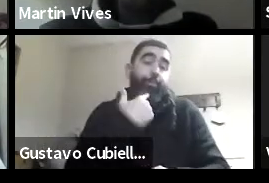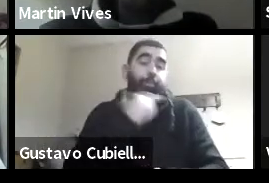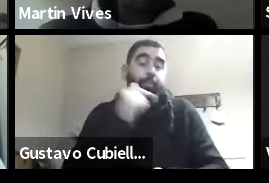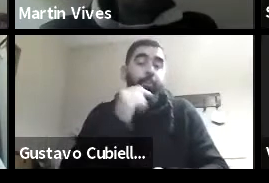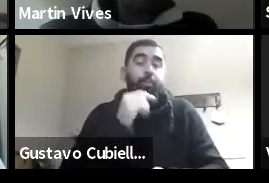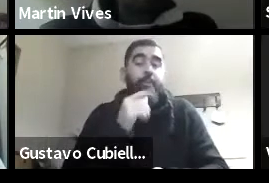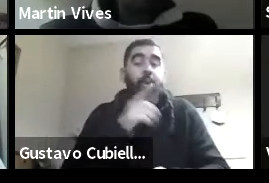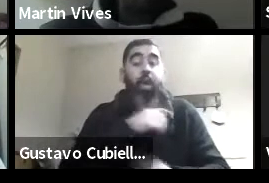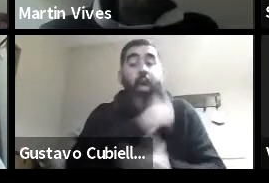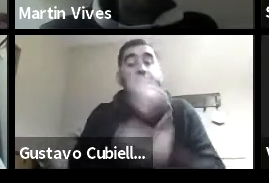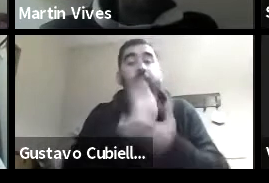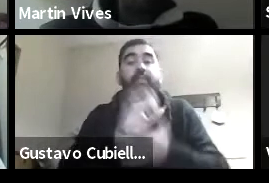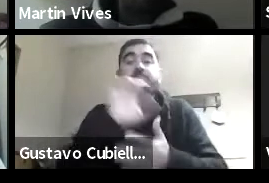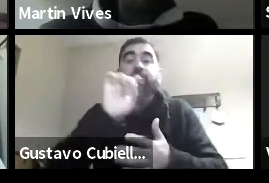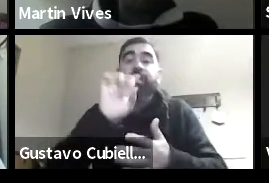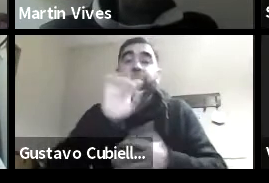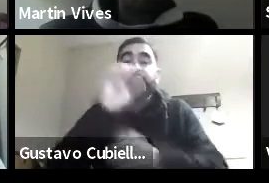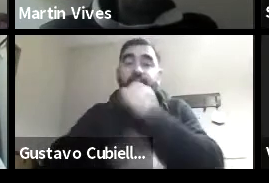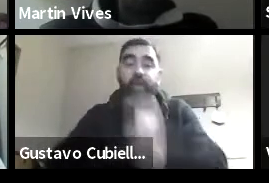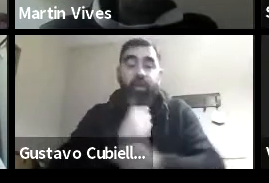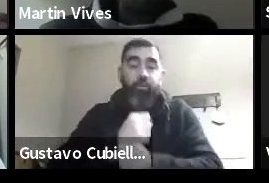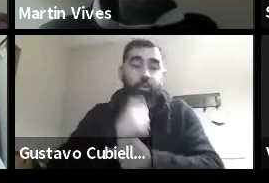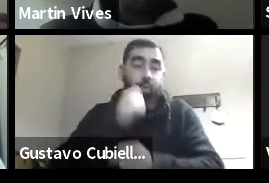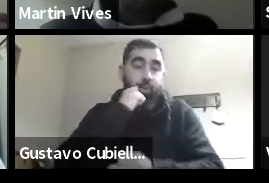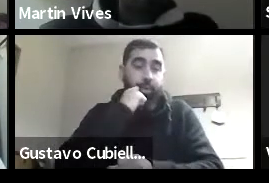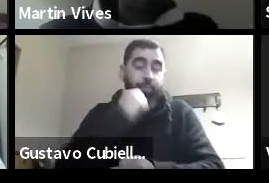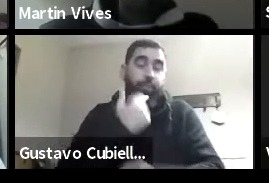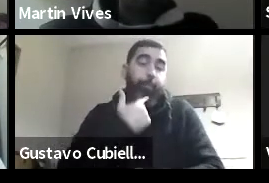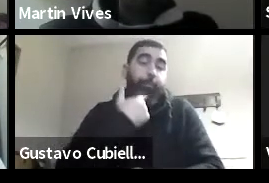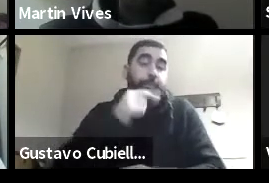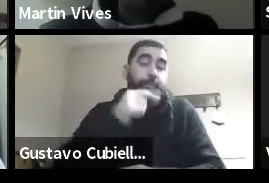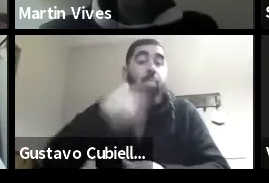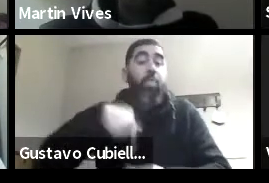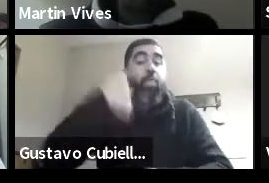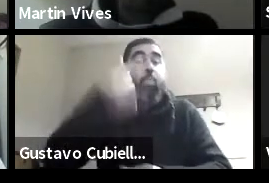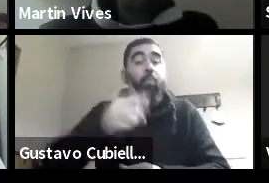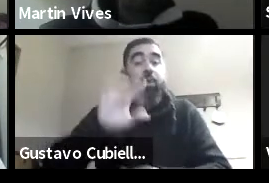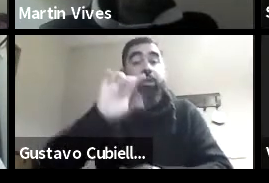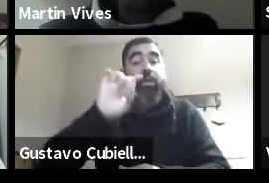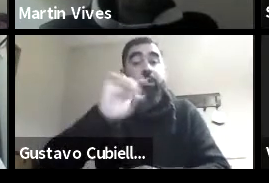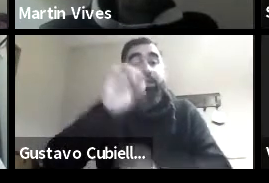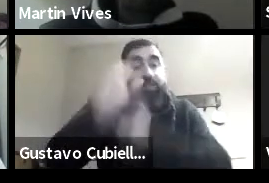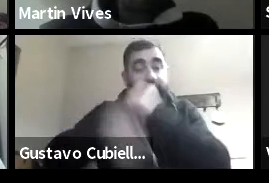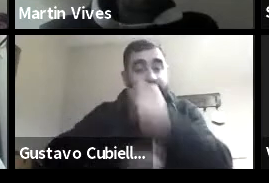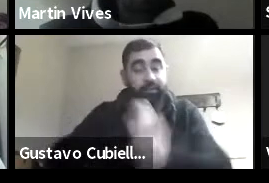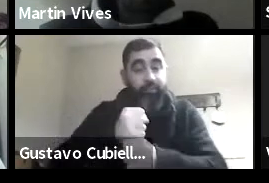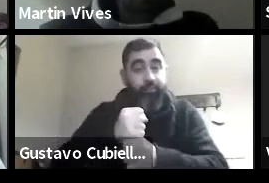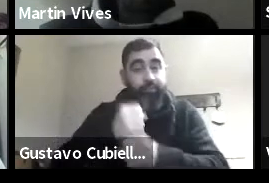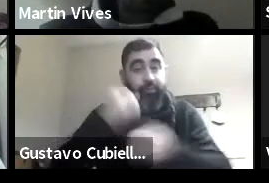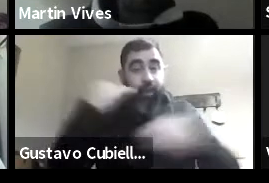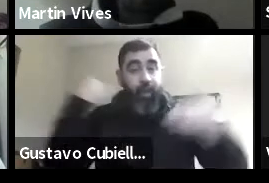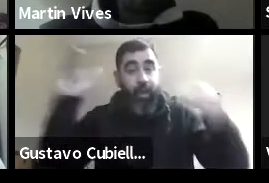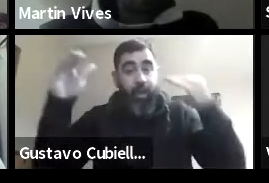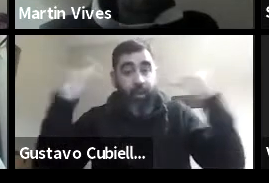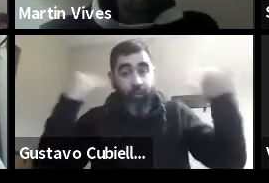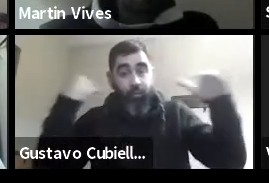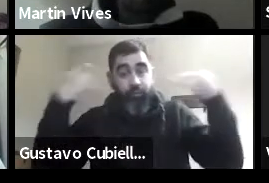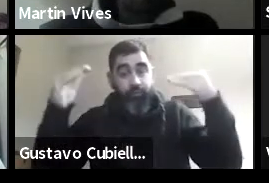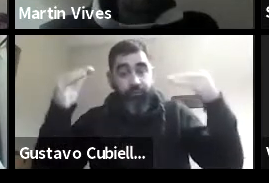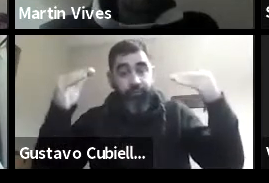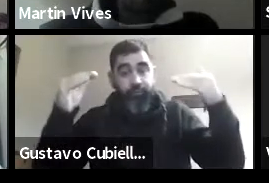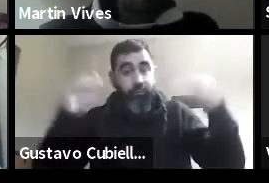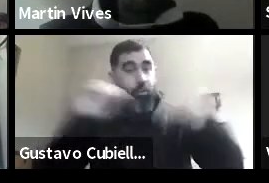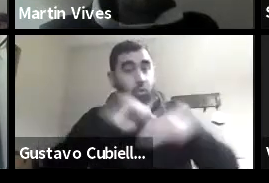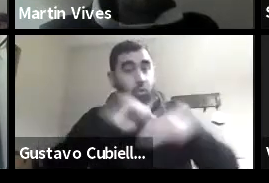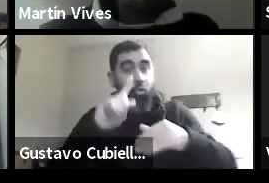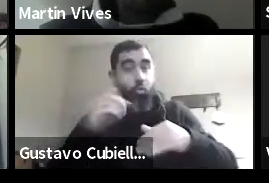hasta los 15 años, lo cual quiere decir que si después de los 15 años tenemos un adolescente que no